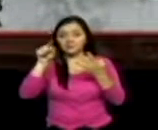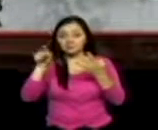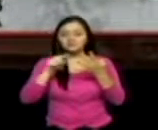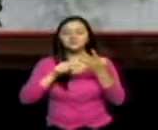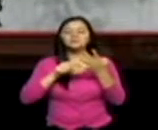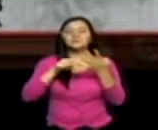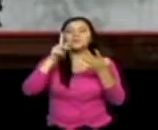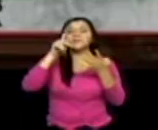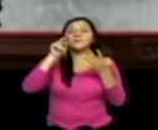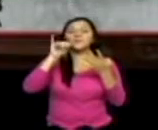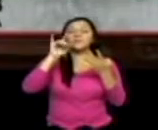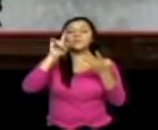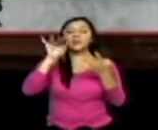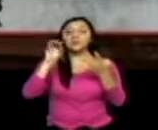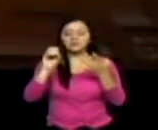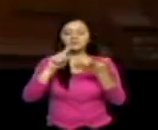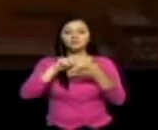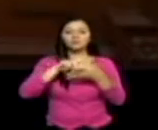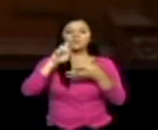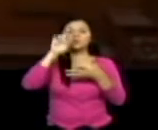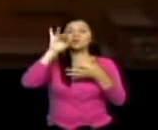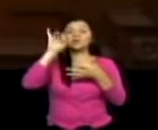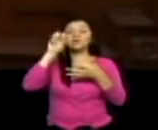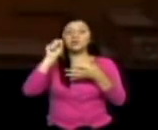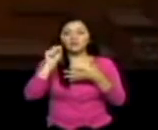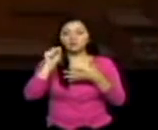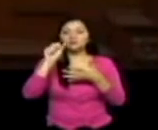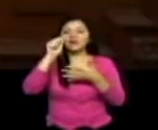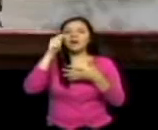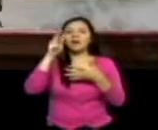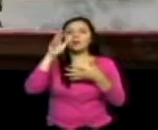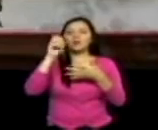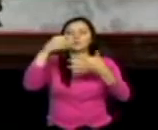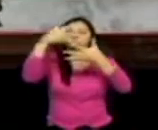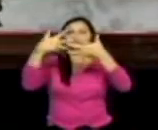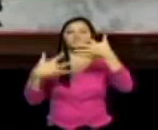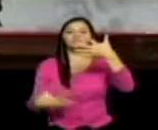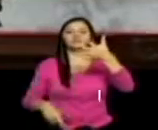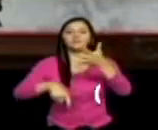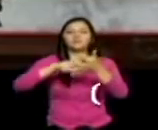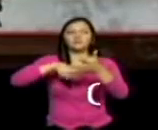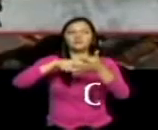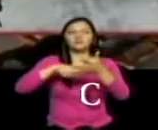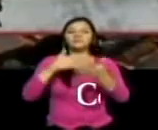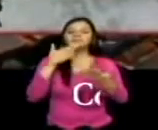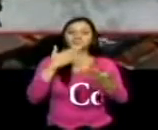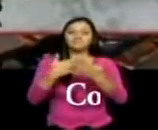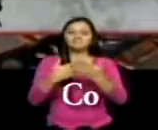Tomás Panizo, Pedro de los Ríos, José de la Riva Agüero y siguientes firmas. Gracias.